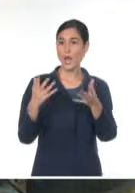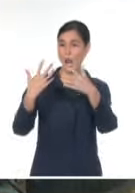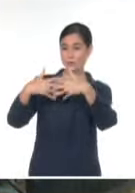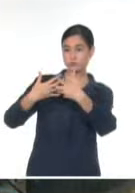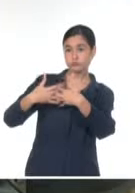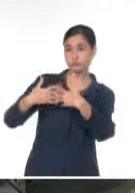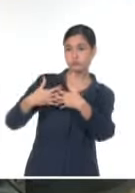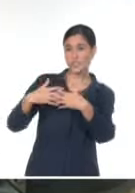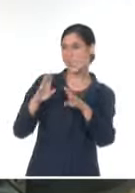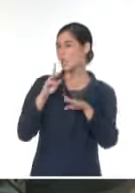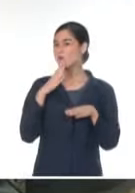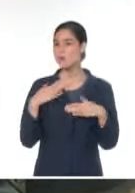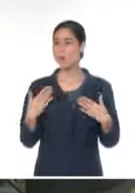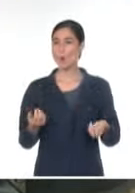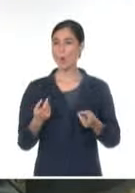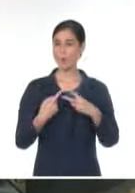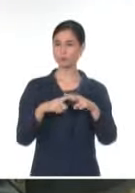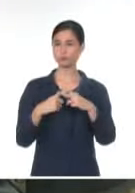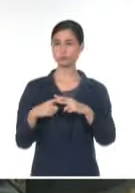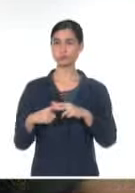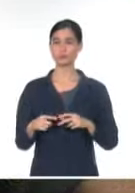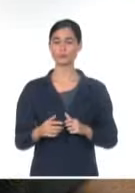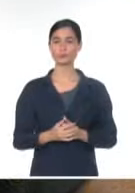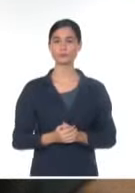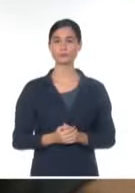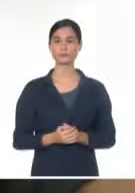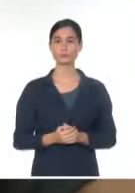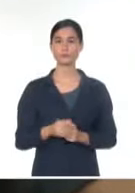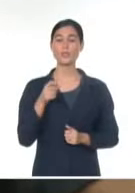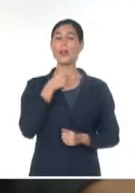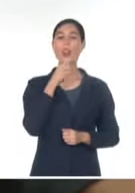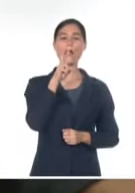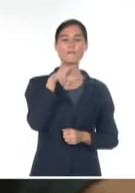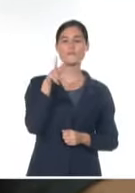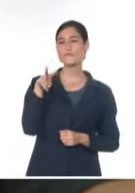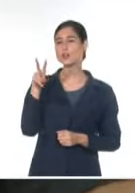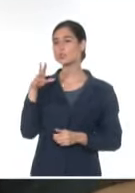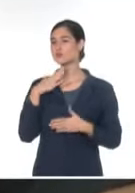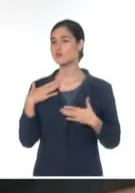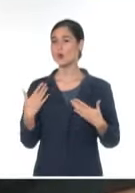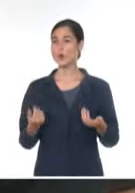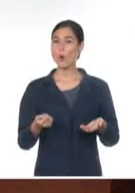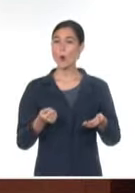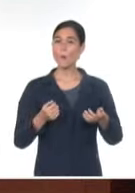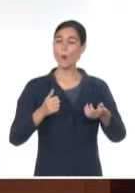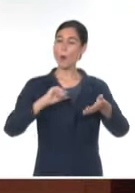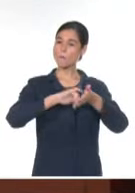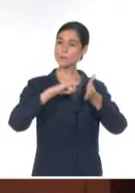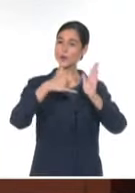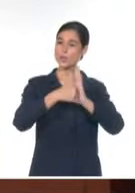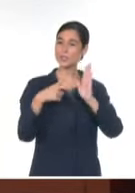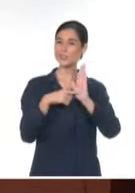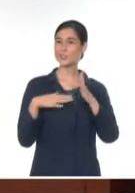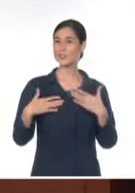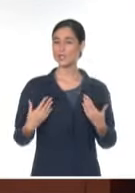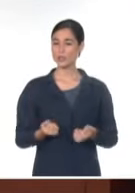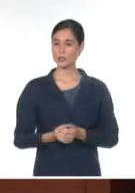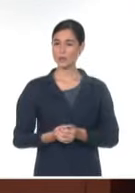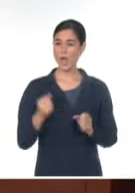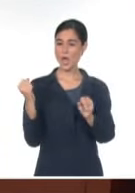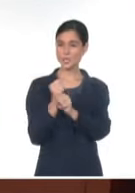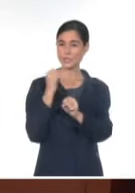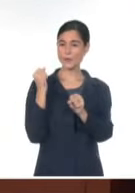soluciones alternativas. A partir de la evaluación de las diversas comisiones, la provincia vileña creará iniciativas para la generación de nuevos